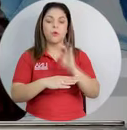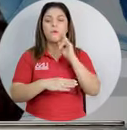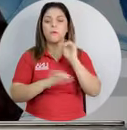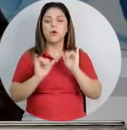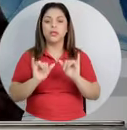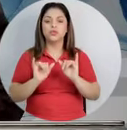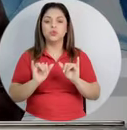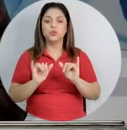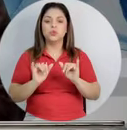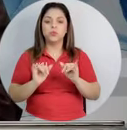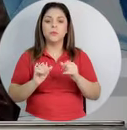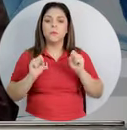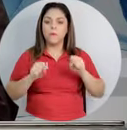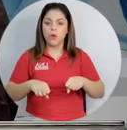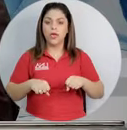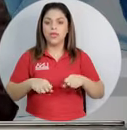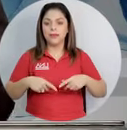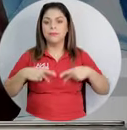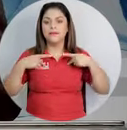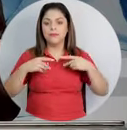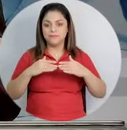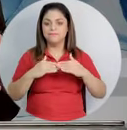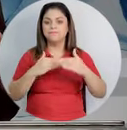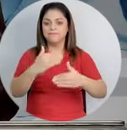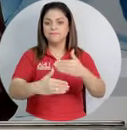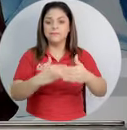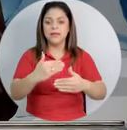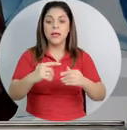financiera es lo que le ayuda al banco a